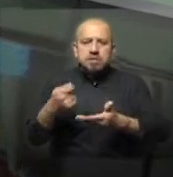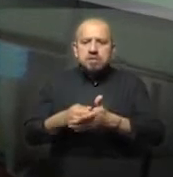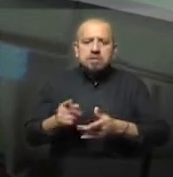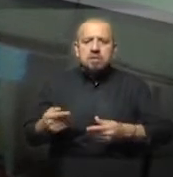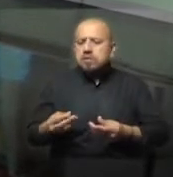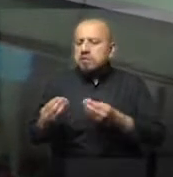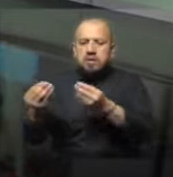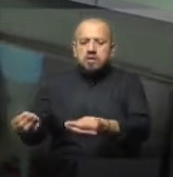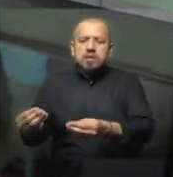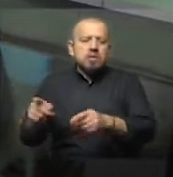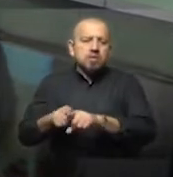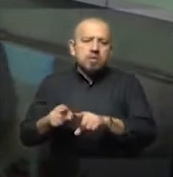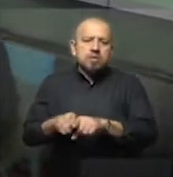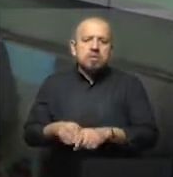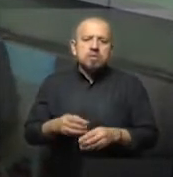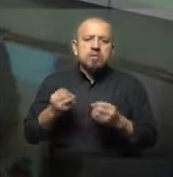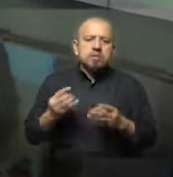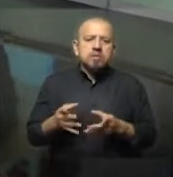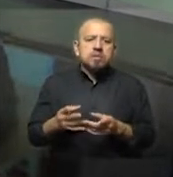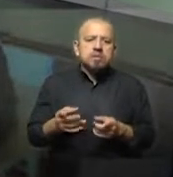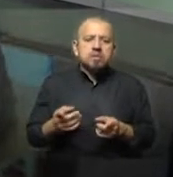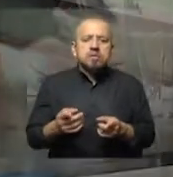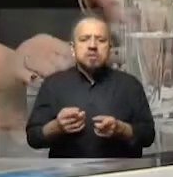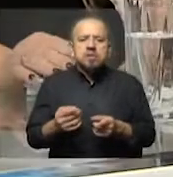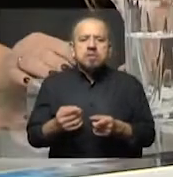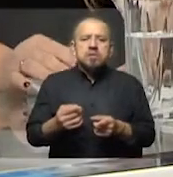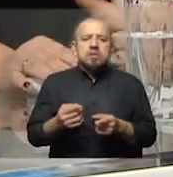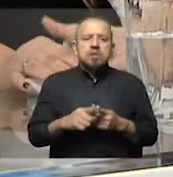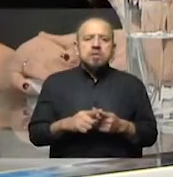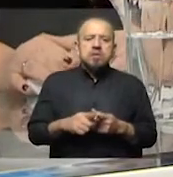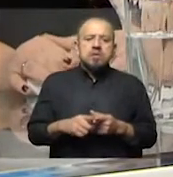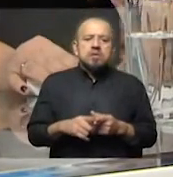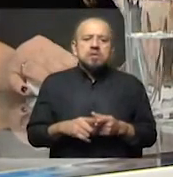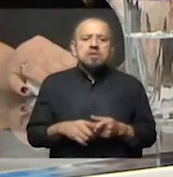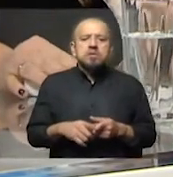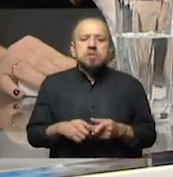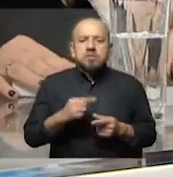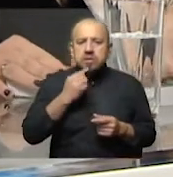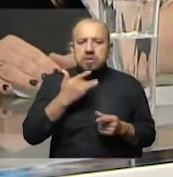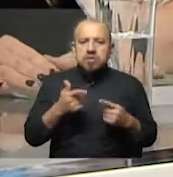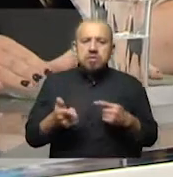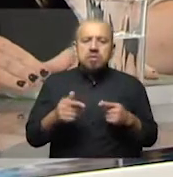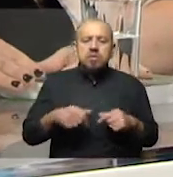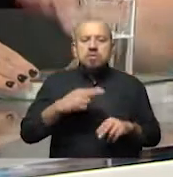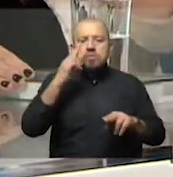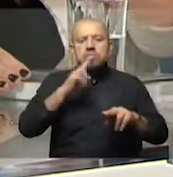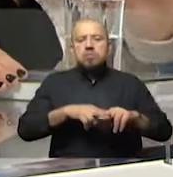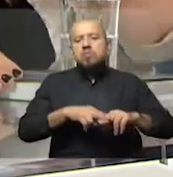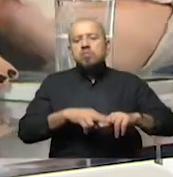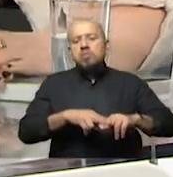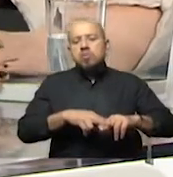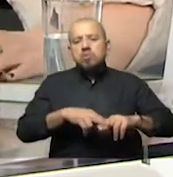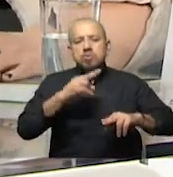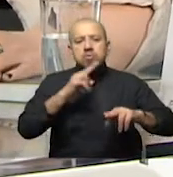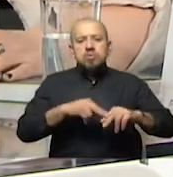la iba a dar igual porque eso estaba fuera de Cuestión este y bueno por ejemplo cuando ella falleció un querido